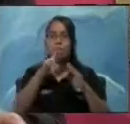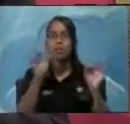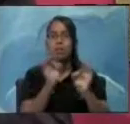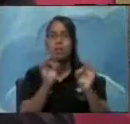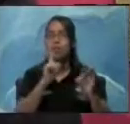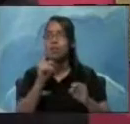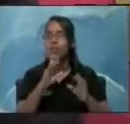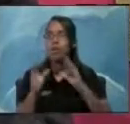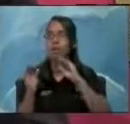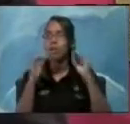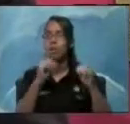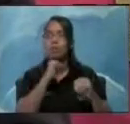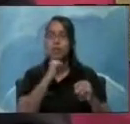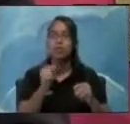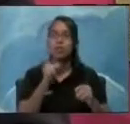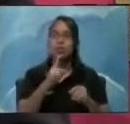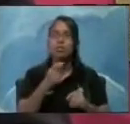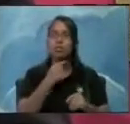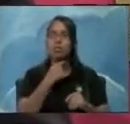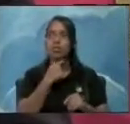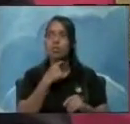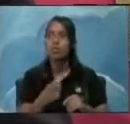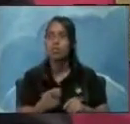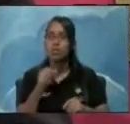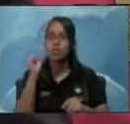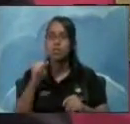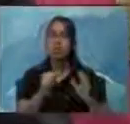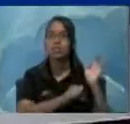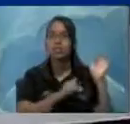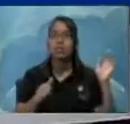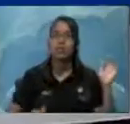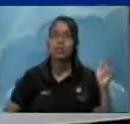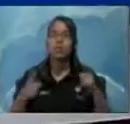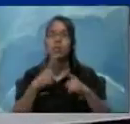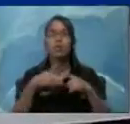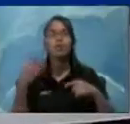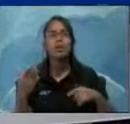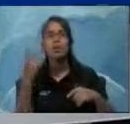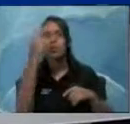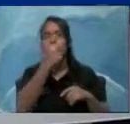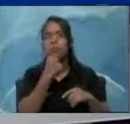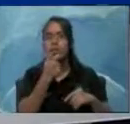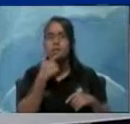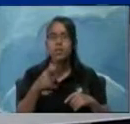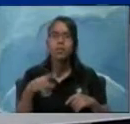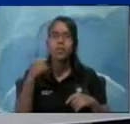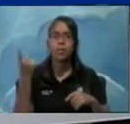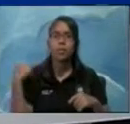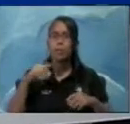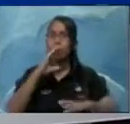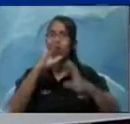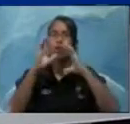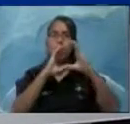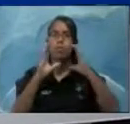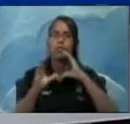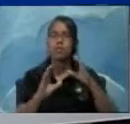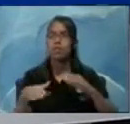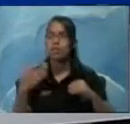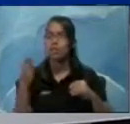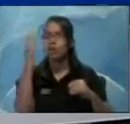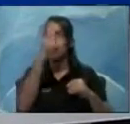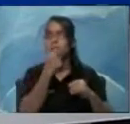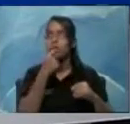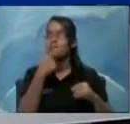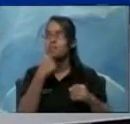hablamos eso es muy desagradable de verdad sí señor pero qué bonito cuando tenemos comunión Qué bonito